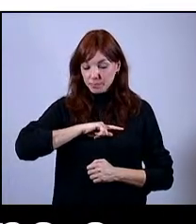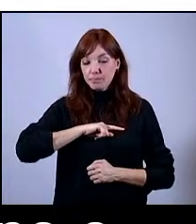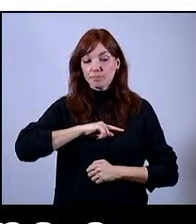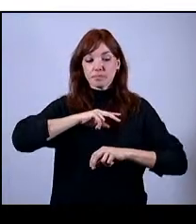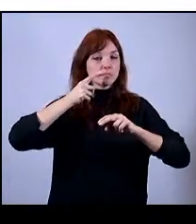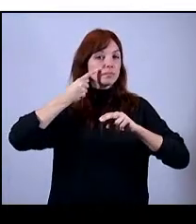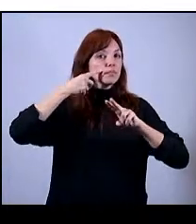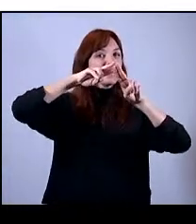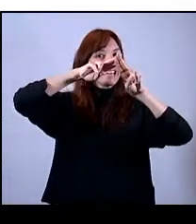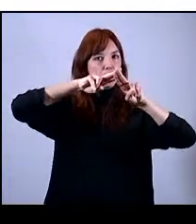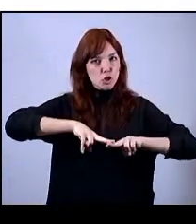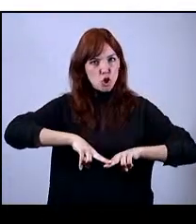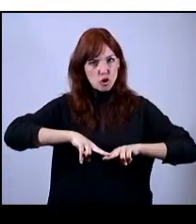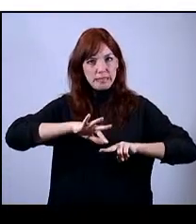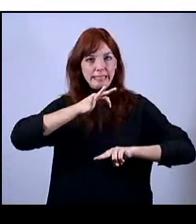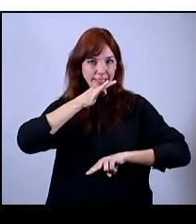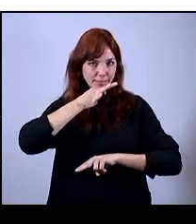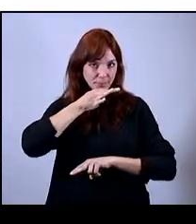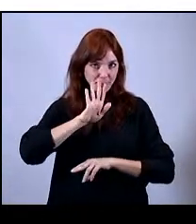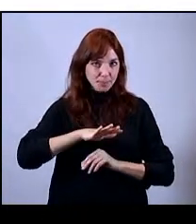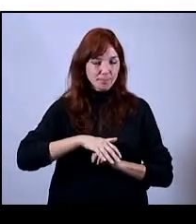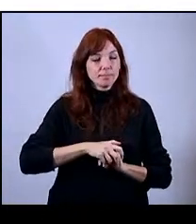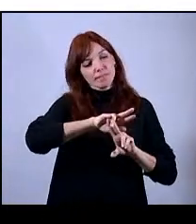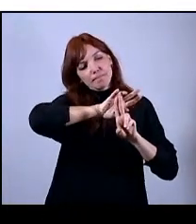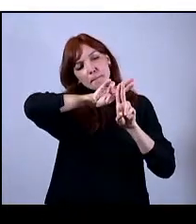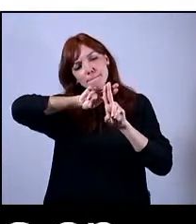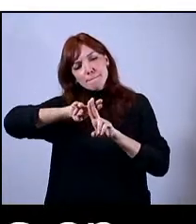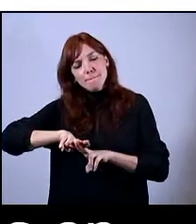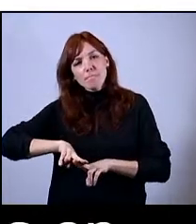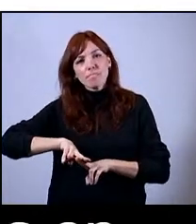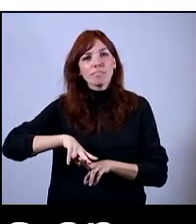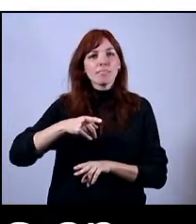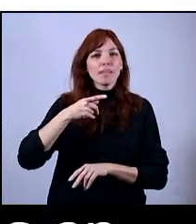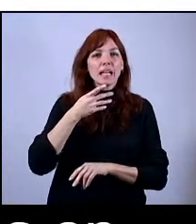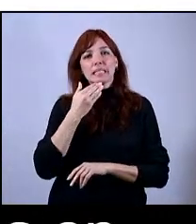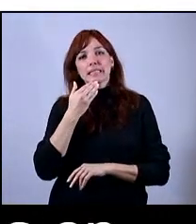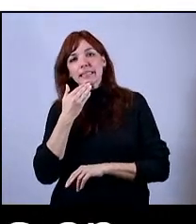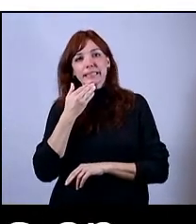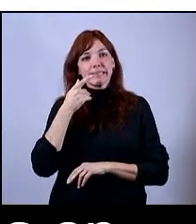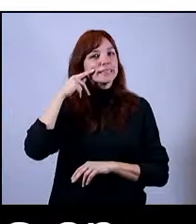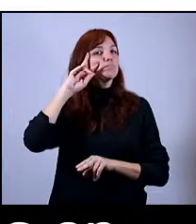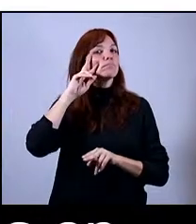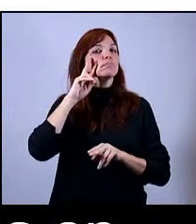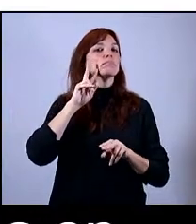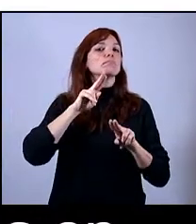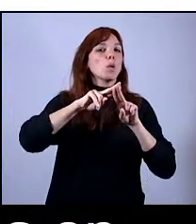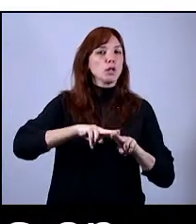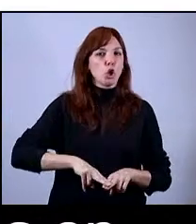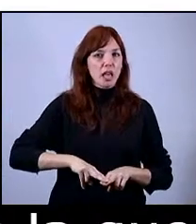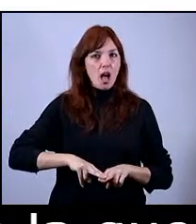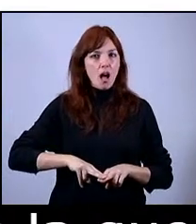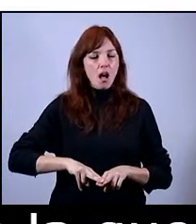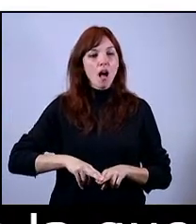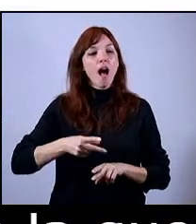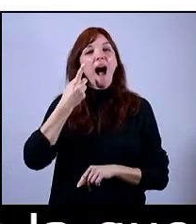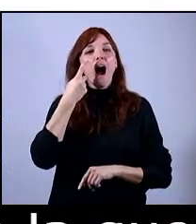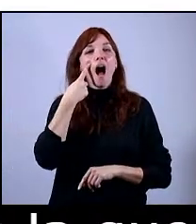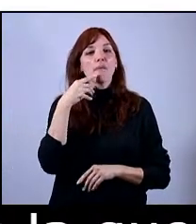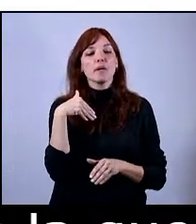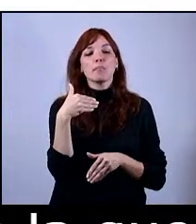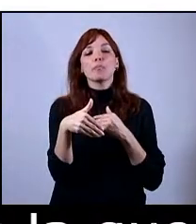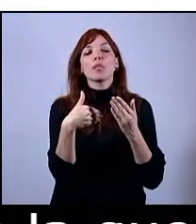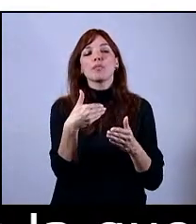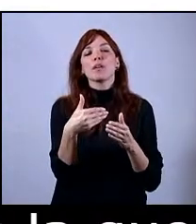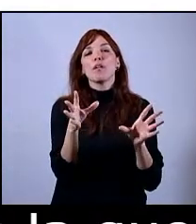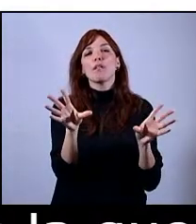revisión, estamos en ello, es como una especie de auditoría administrativa en la que estamos viendo qué procedimientos se